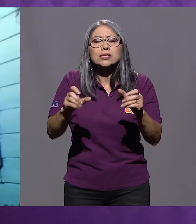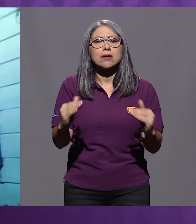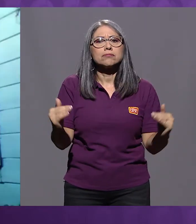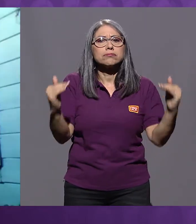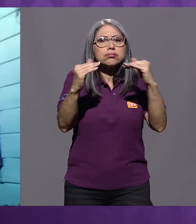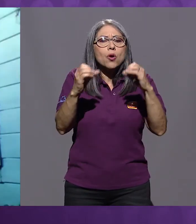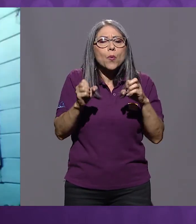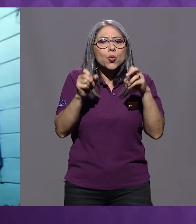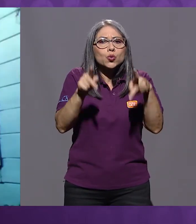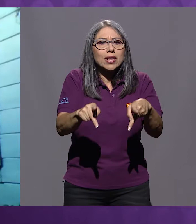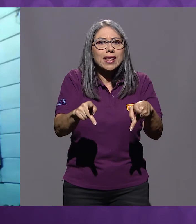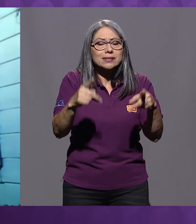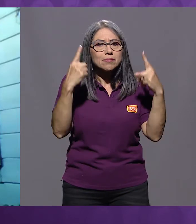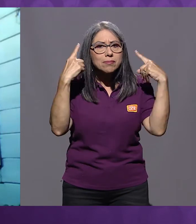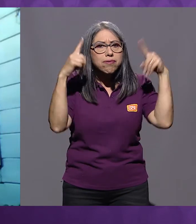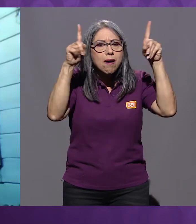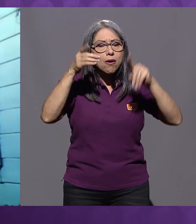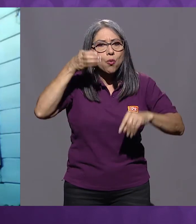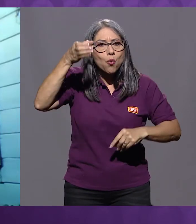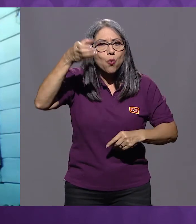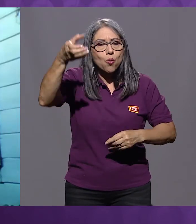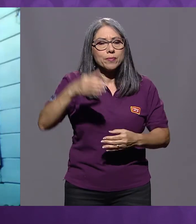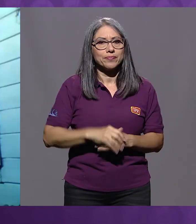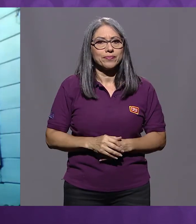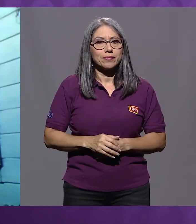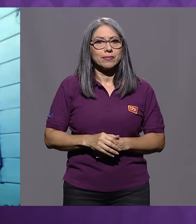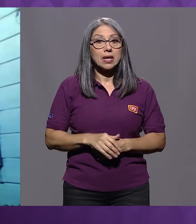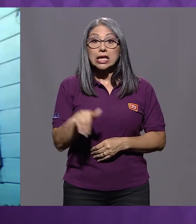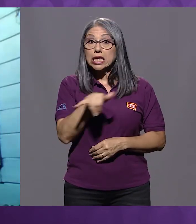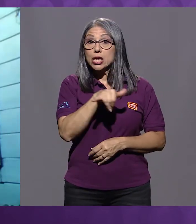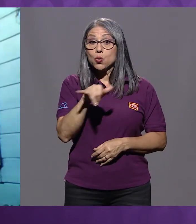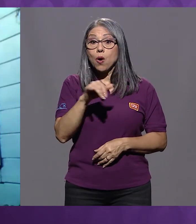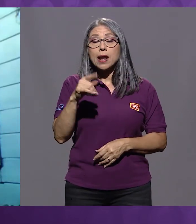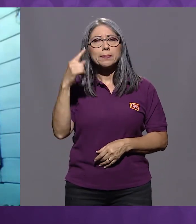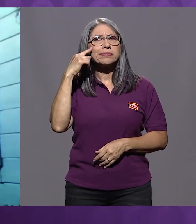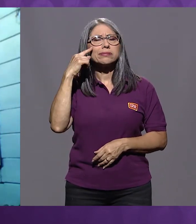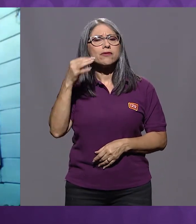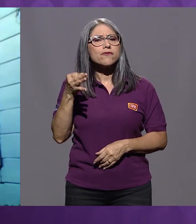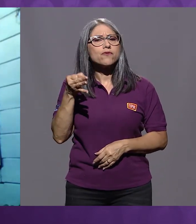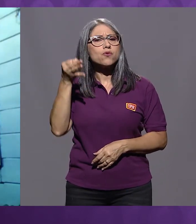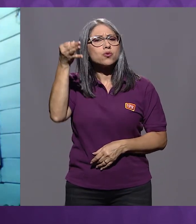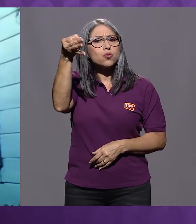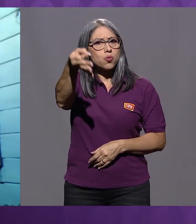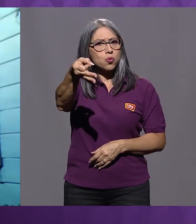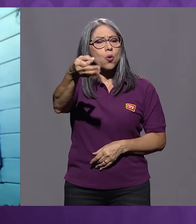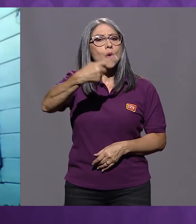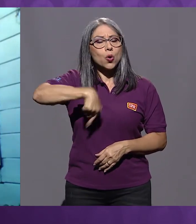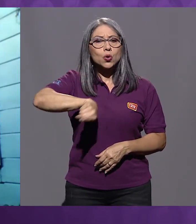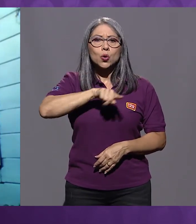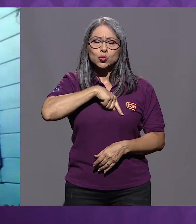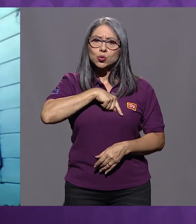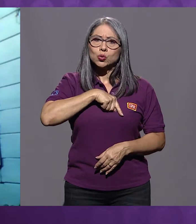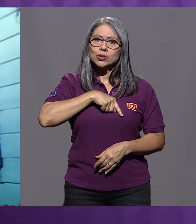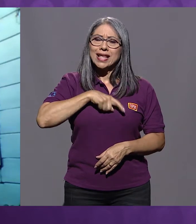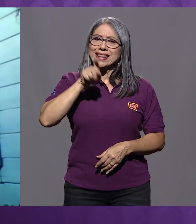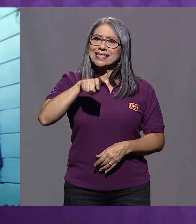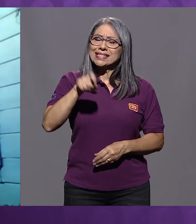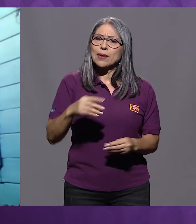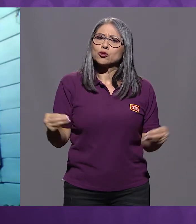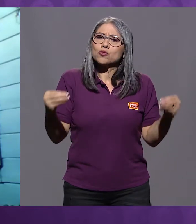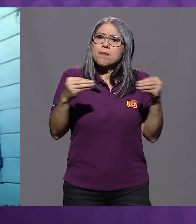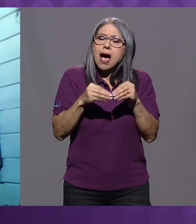para poder hacer cultura y de igual forma en un futuro Más bien, necesitamos como muchísimos